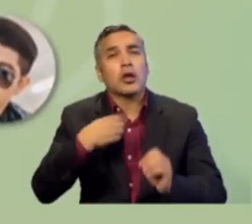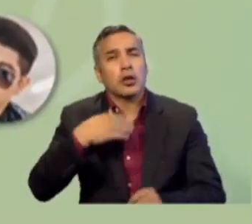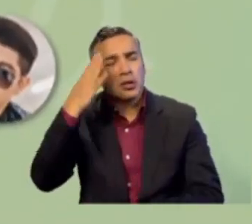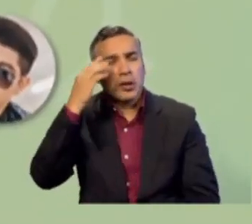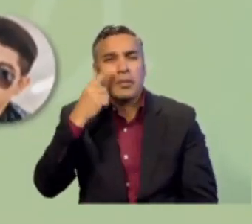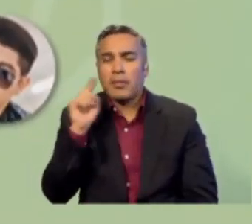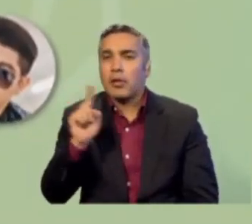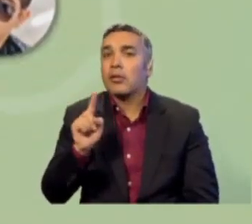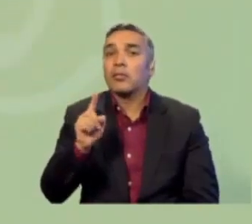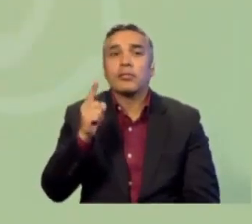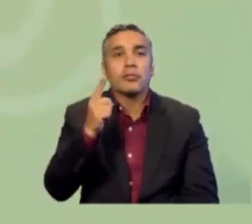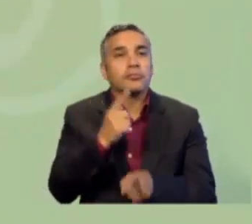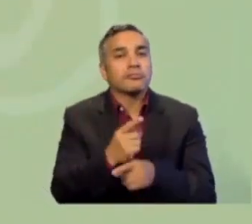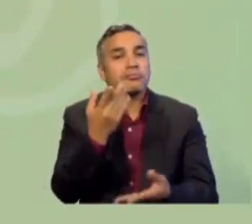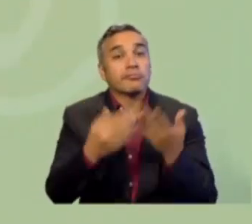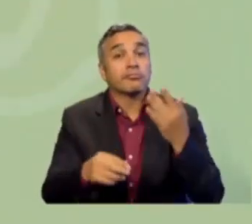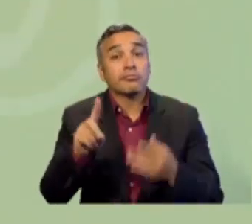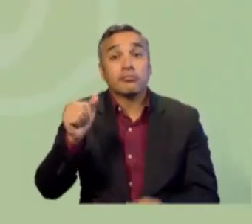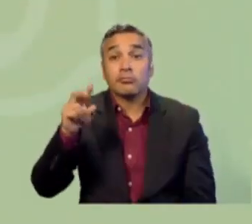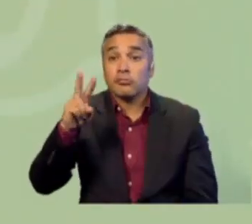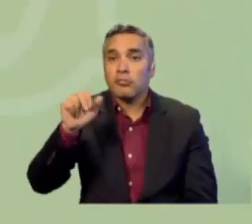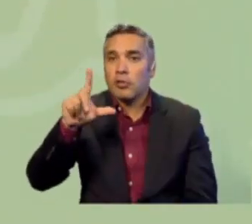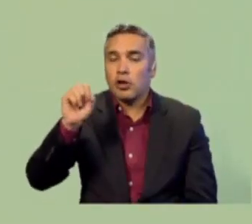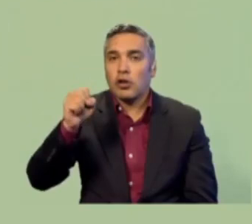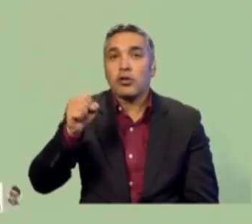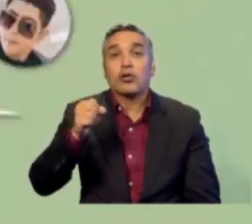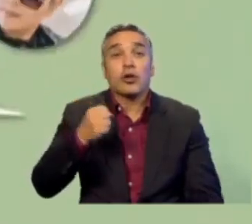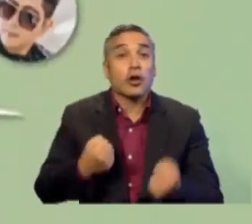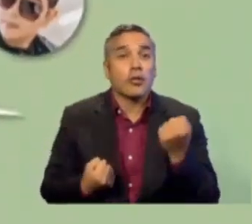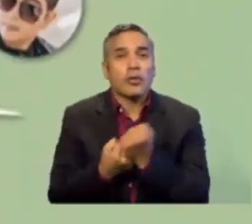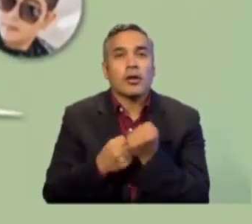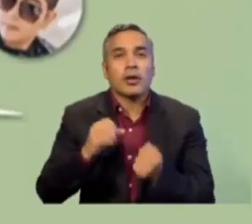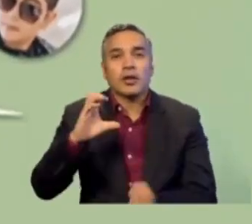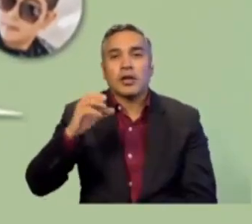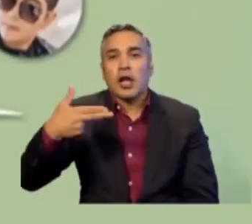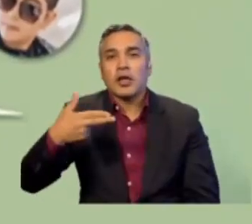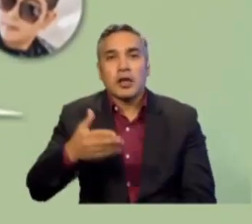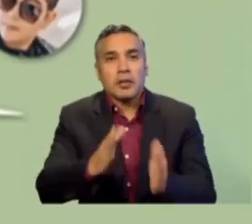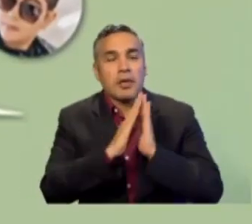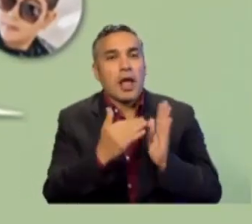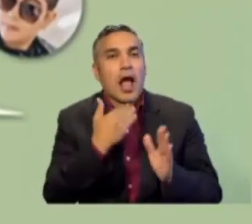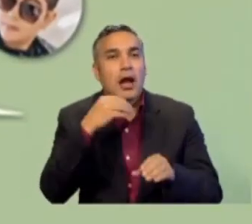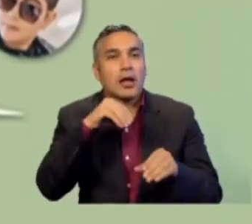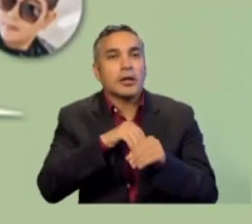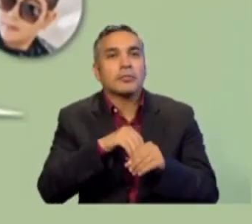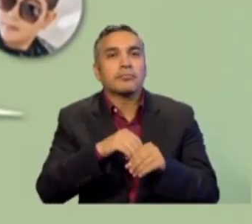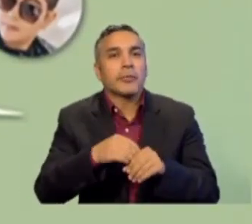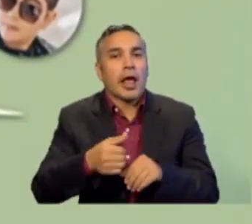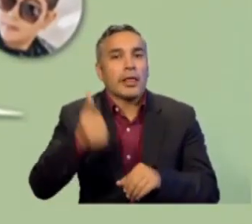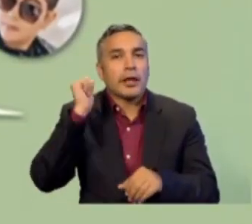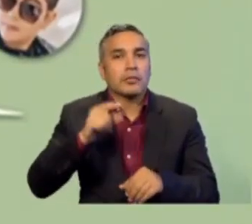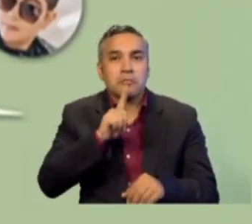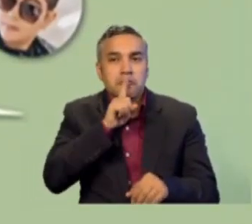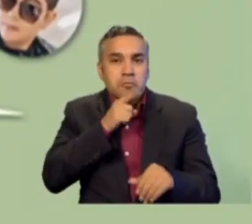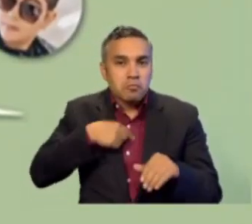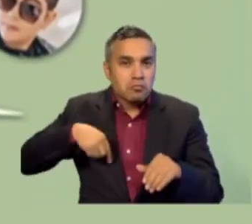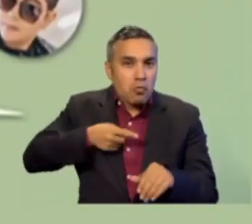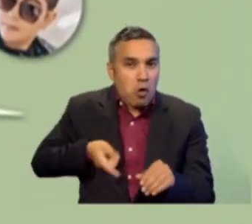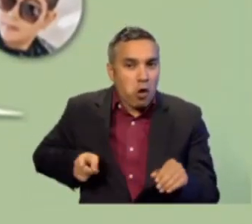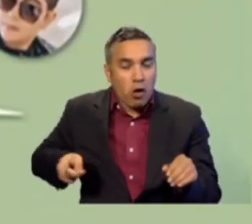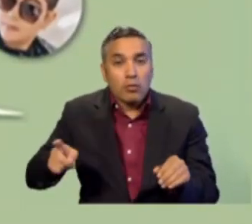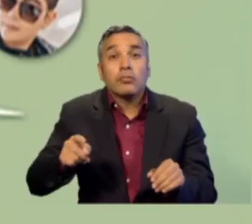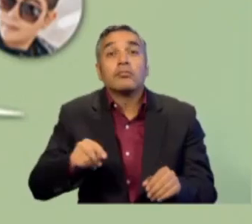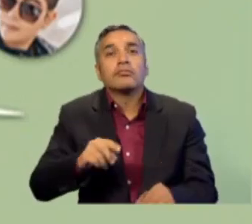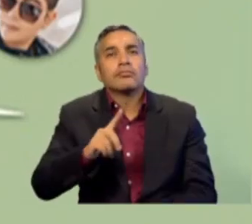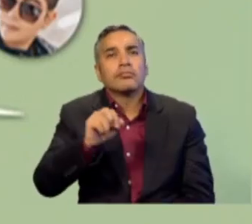eso, Cristian. Pero al parecer Dávalos, con el respaldo de CH, pidieron algunas cosas dentro, a espaldas nuestras. Tanto Cristian Hernández